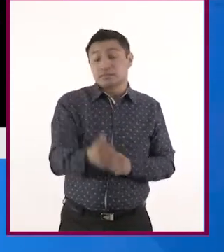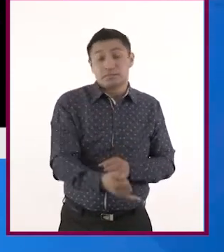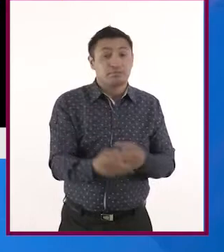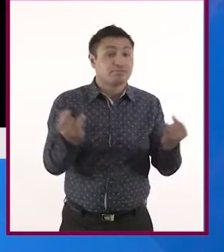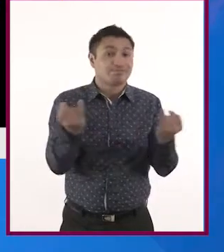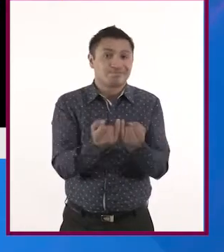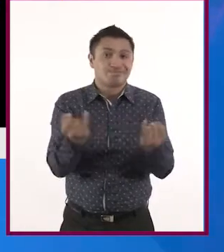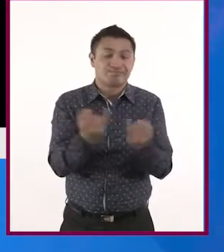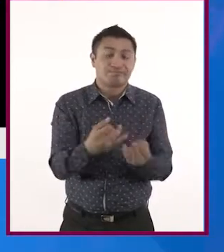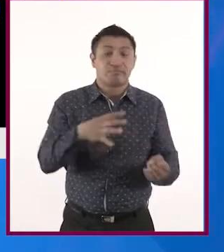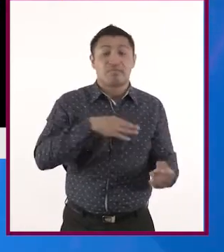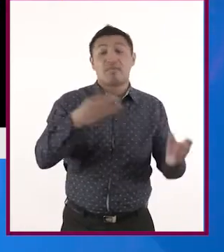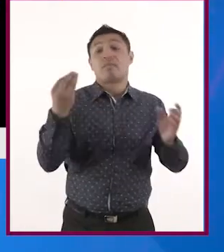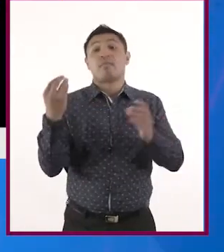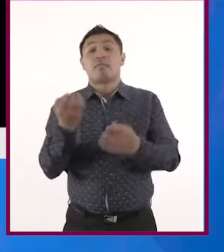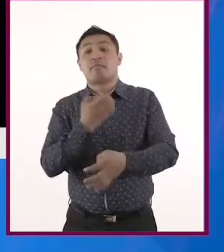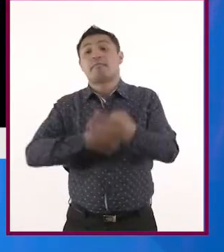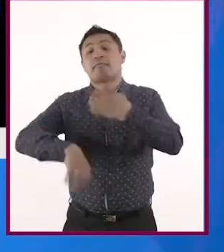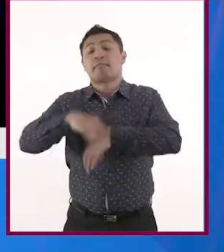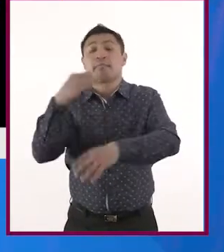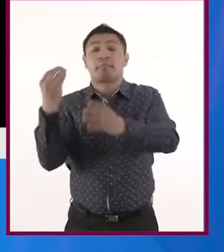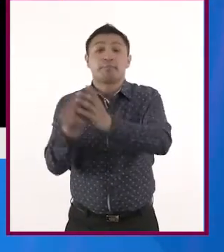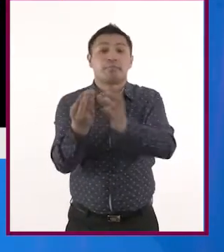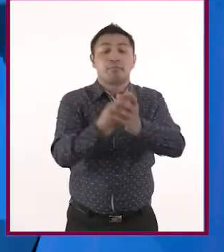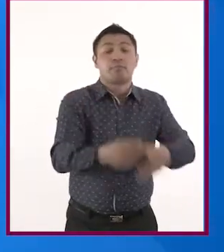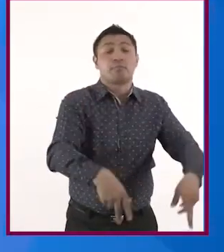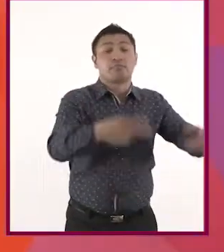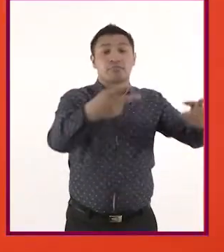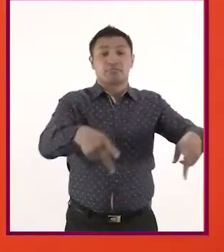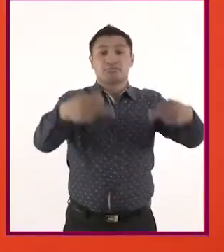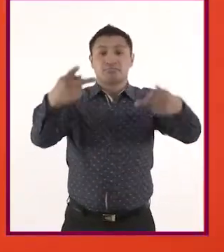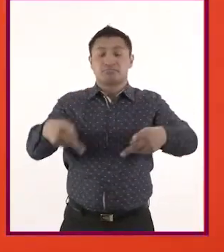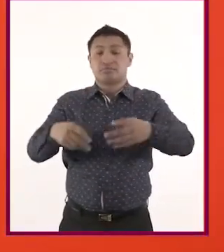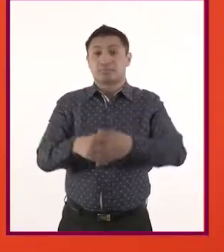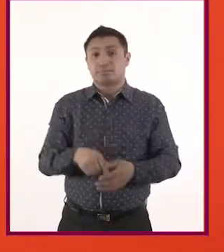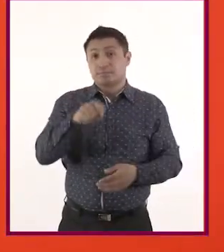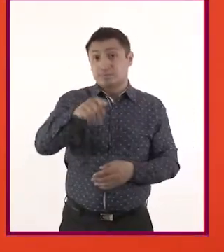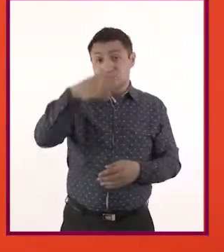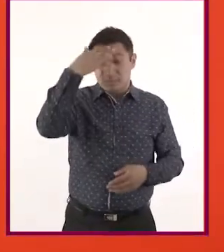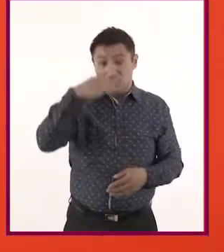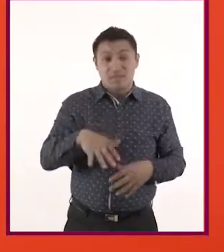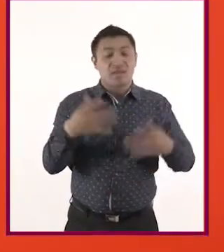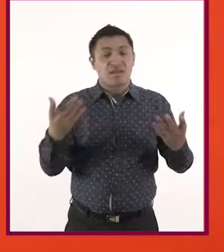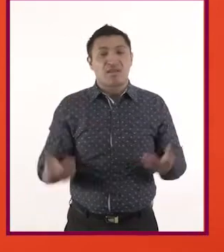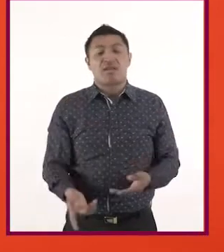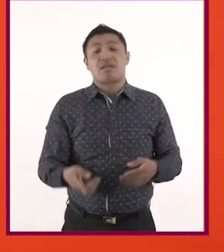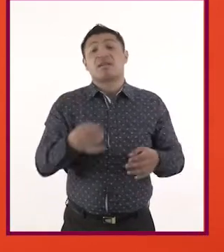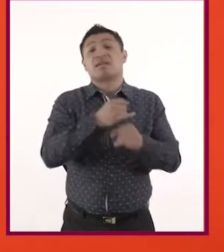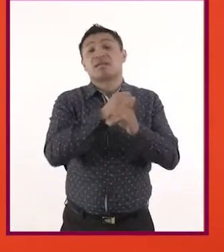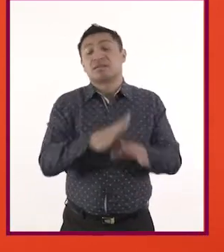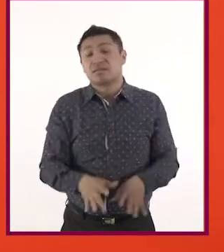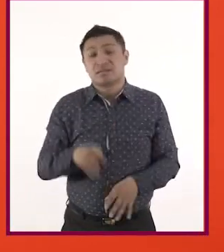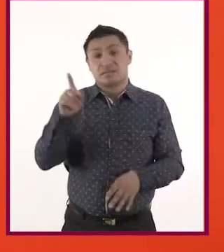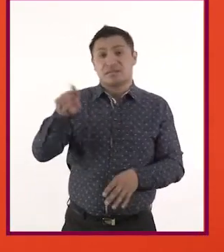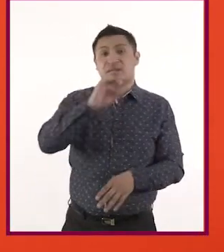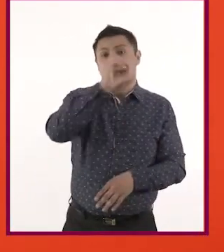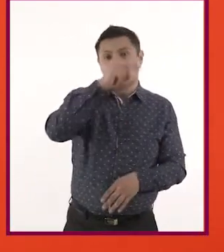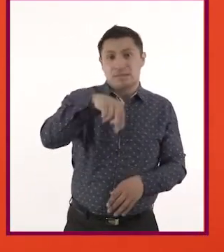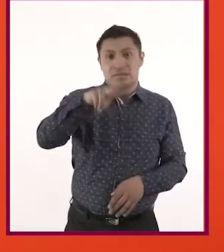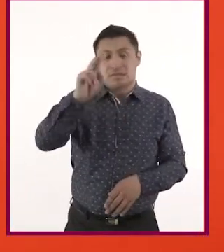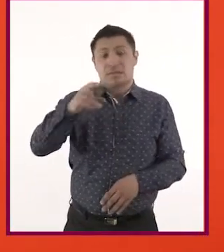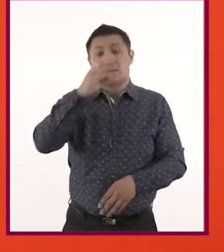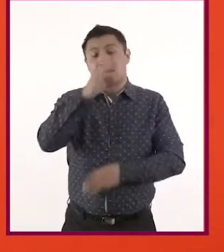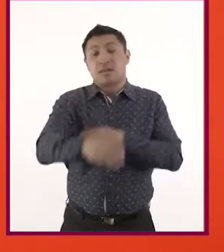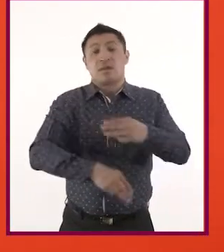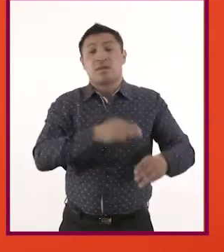también se encuentra en una posición donde puede ser explotada por un privado. ¿Sabías que, según datos de las Naciones Unidas, a nivel